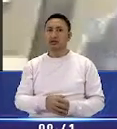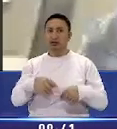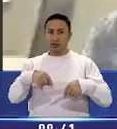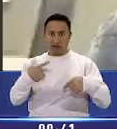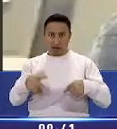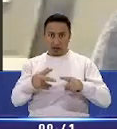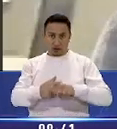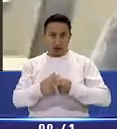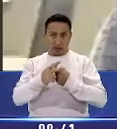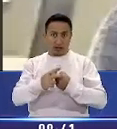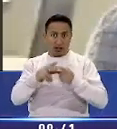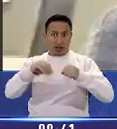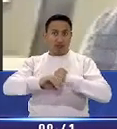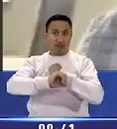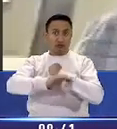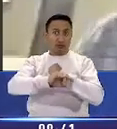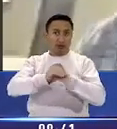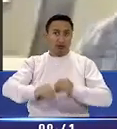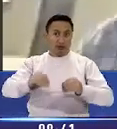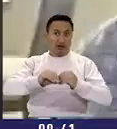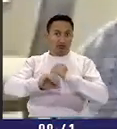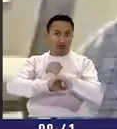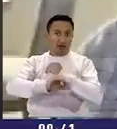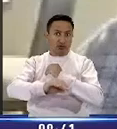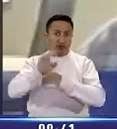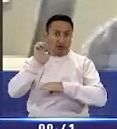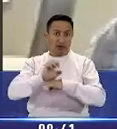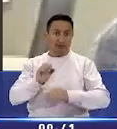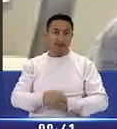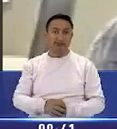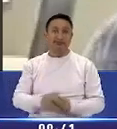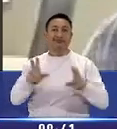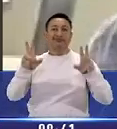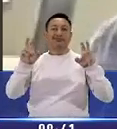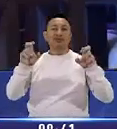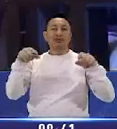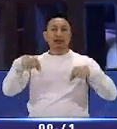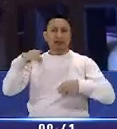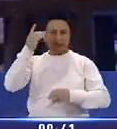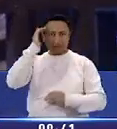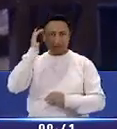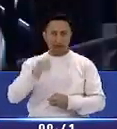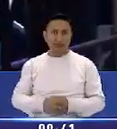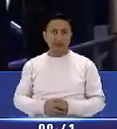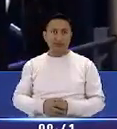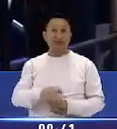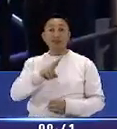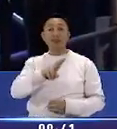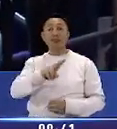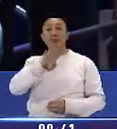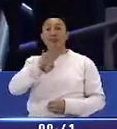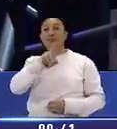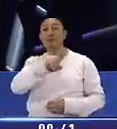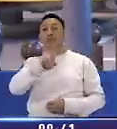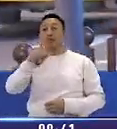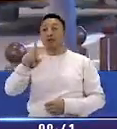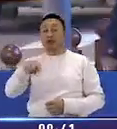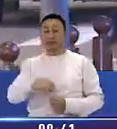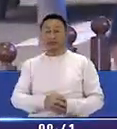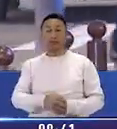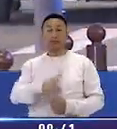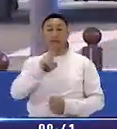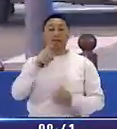a promocionar de una manera más fuerte el Ecuador? Esos temas son los que nos preocupan. Del 24 al 26 de mayo, cerca de 27